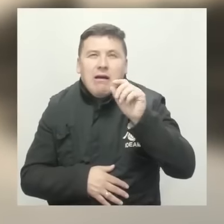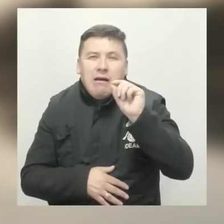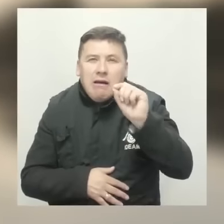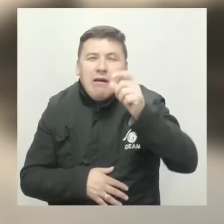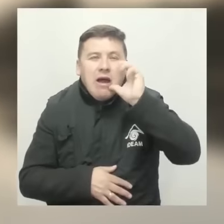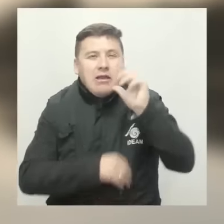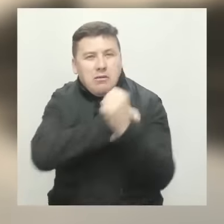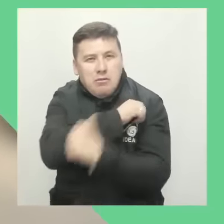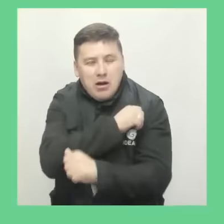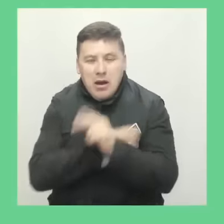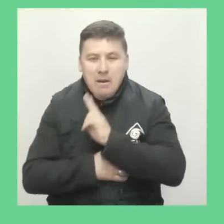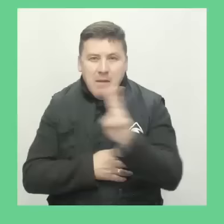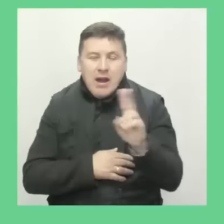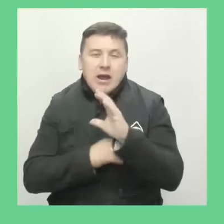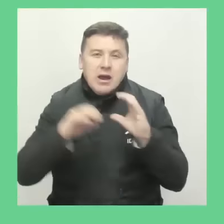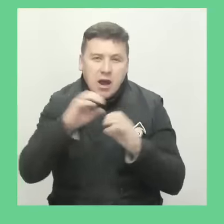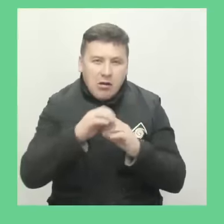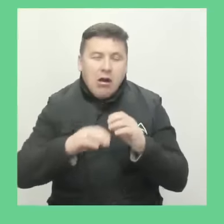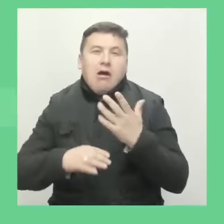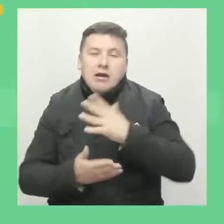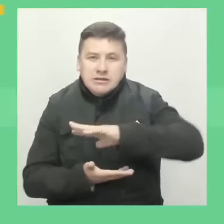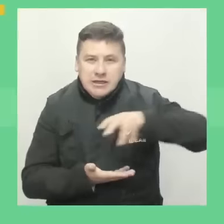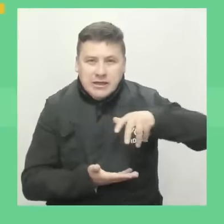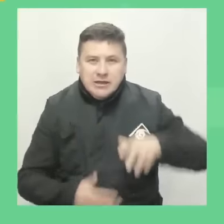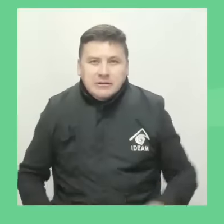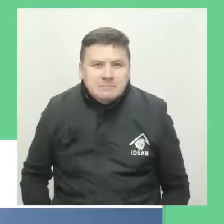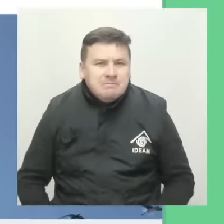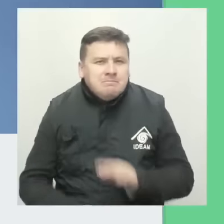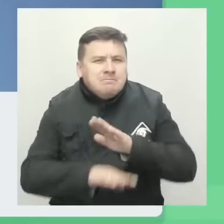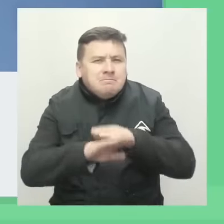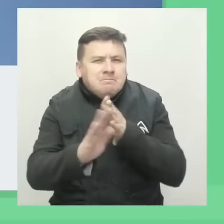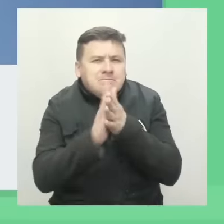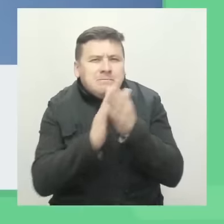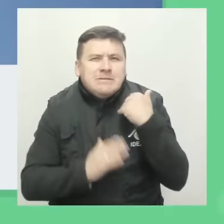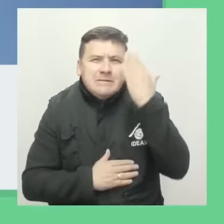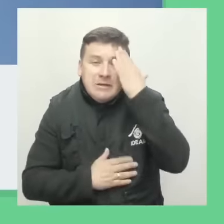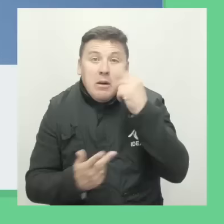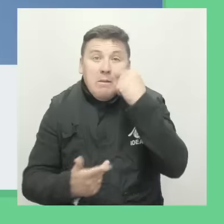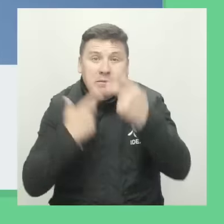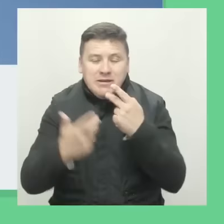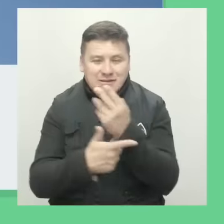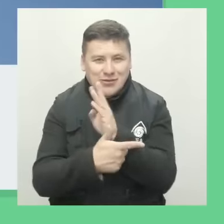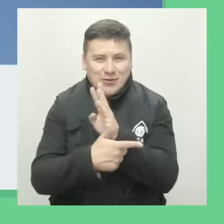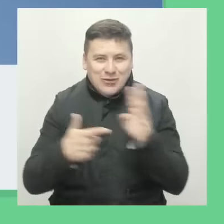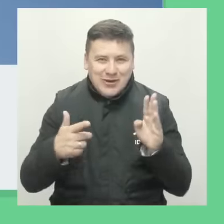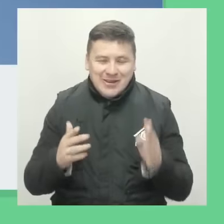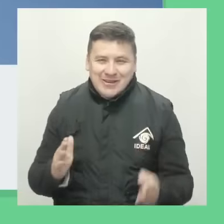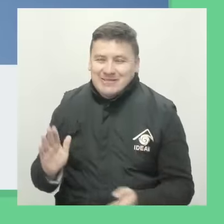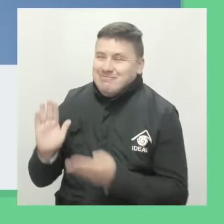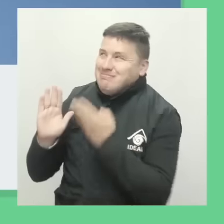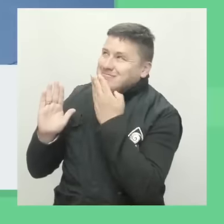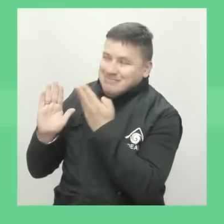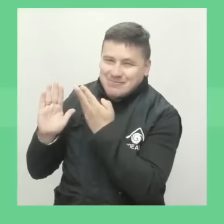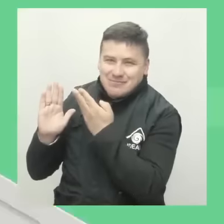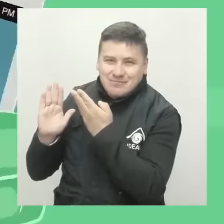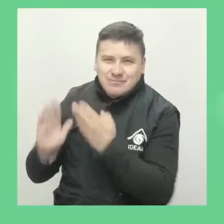Boyacá, Valle del Cauca y Santander. Para mayor información sobre el pronóstico del tiempo, visítenos en www.ideam.gov